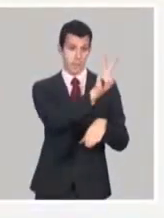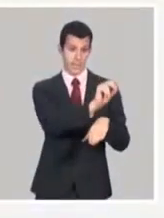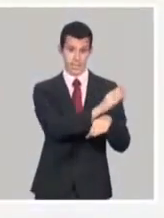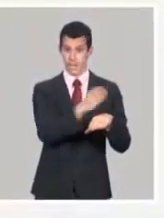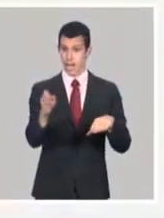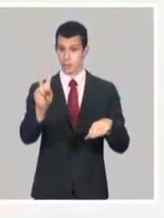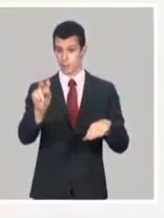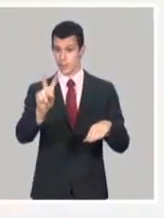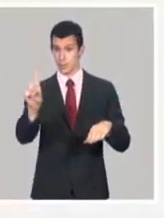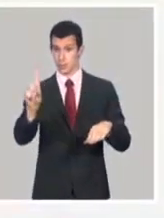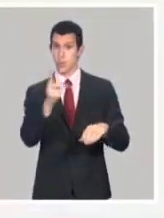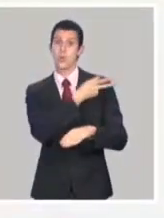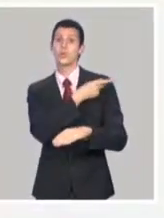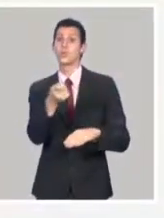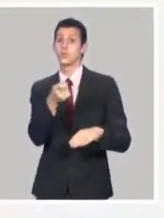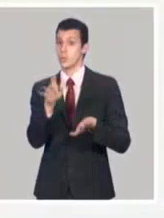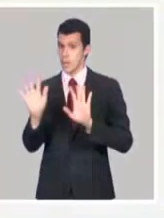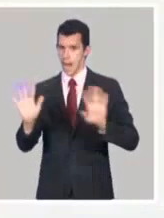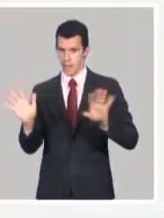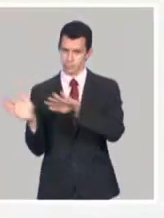caso de las provincias